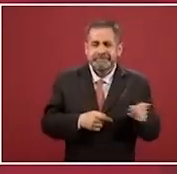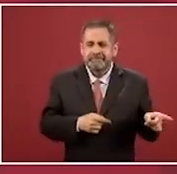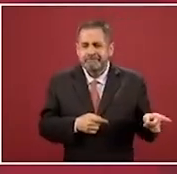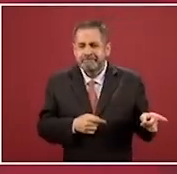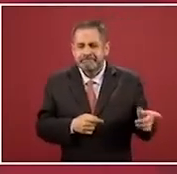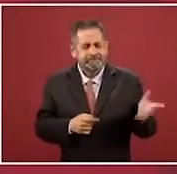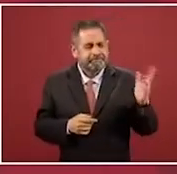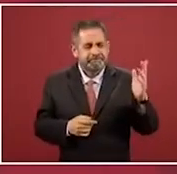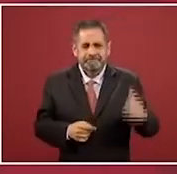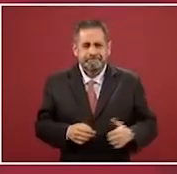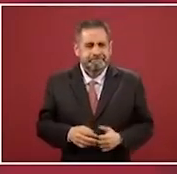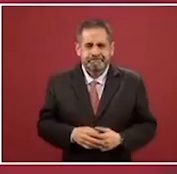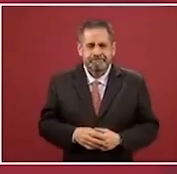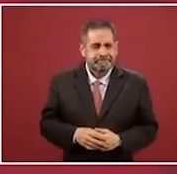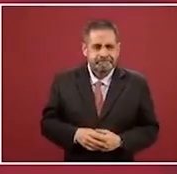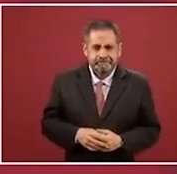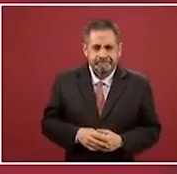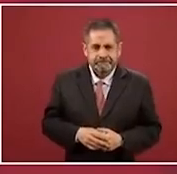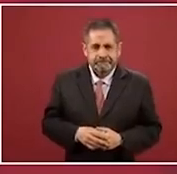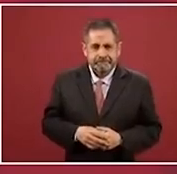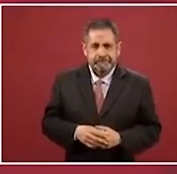de